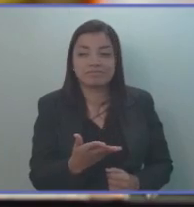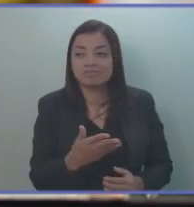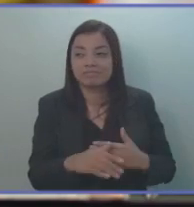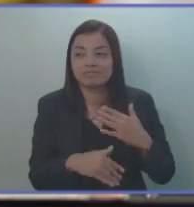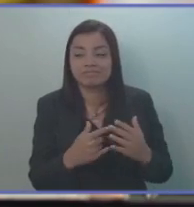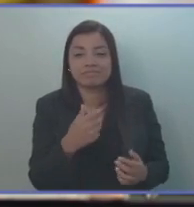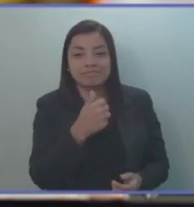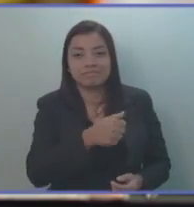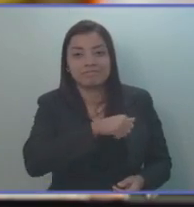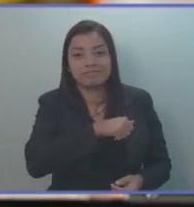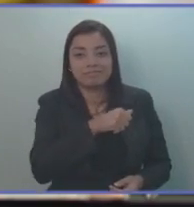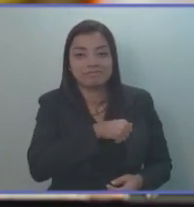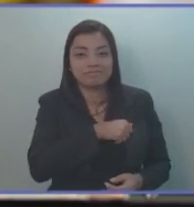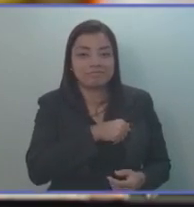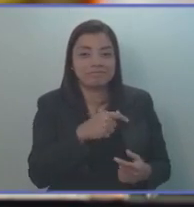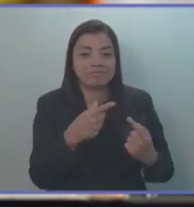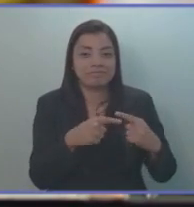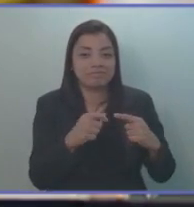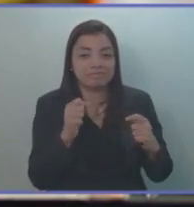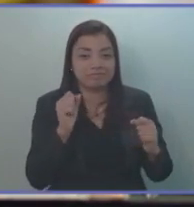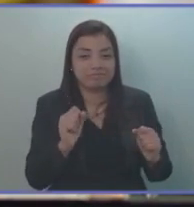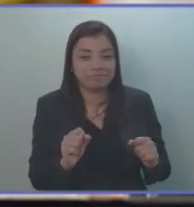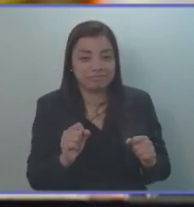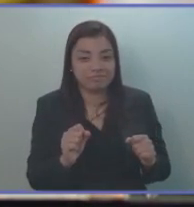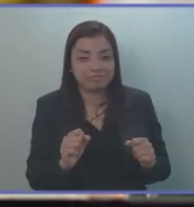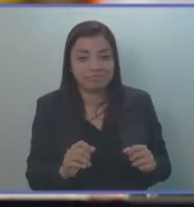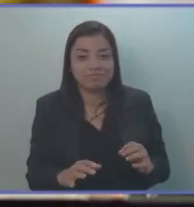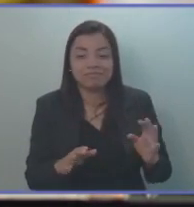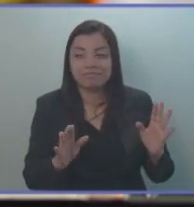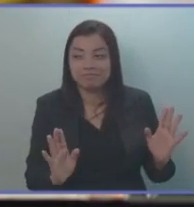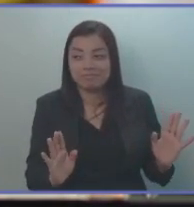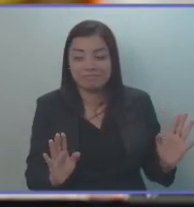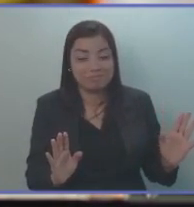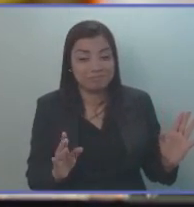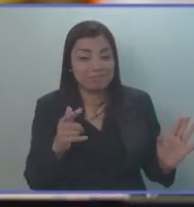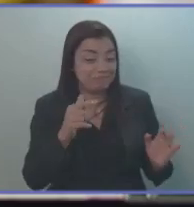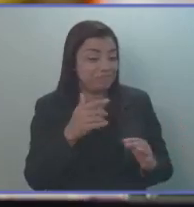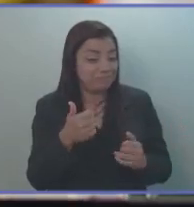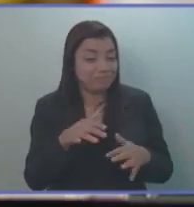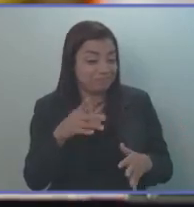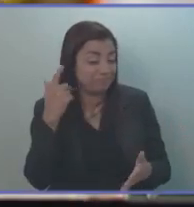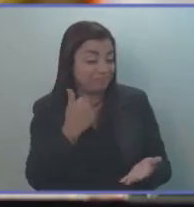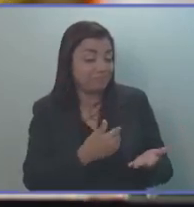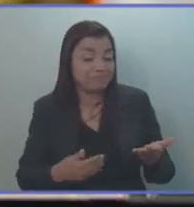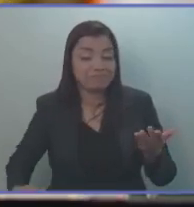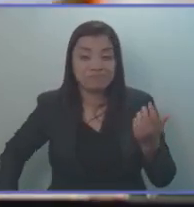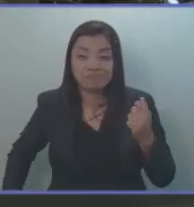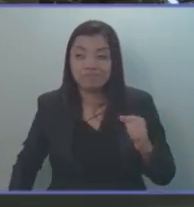corresponde y, por supuesto, ya podrán tener derecho a una vivienda digna. Muchas gracias, presidente.